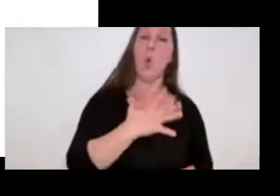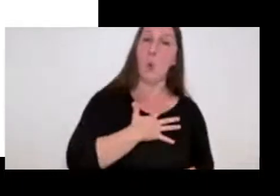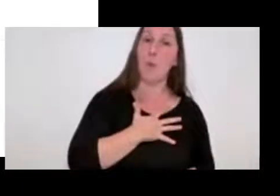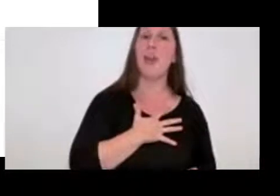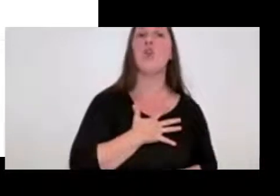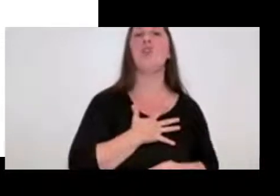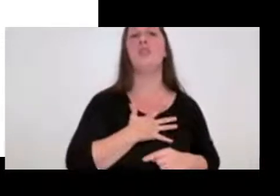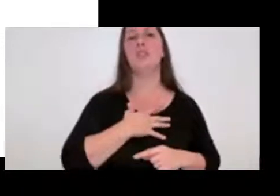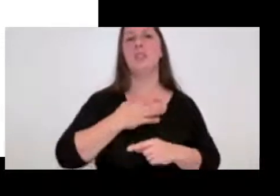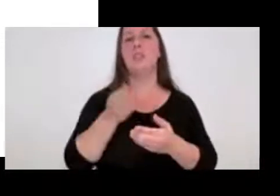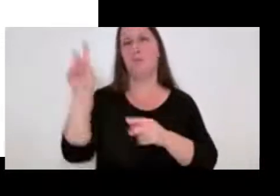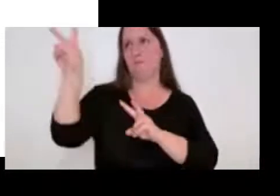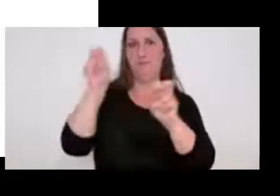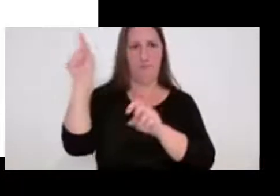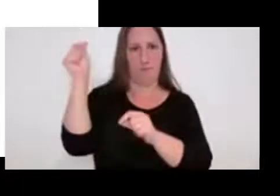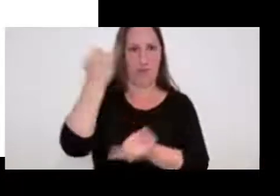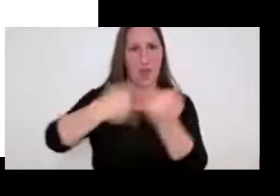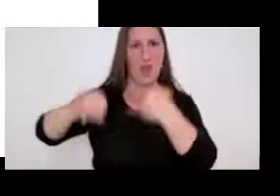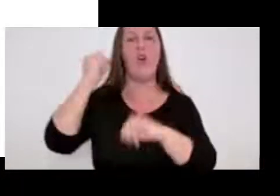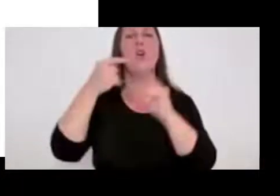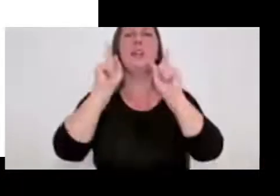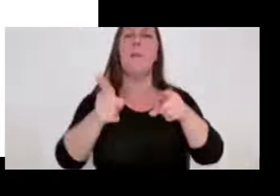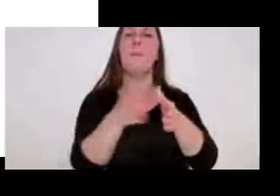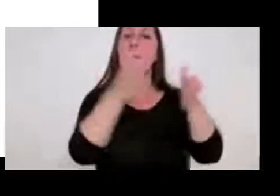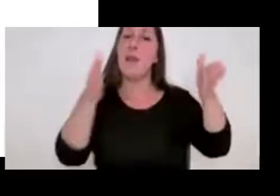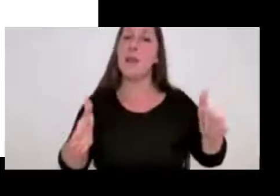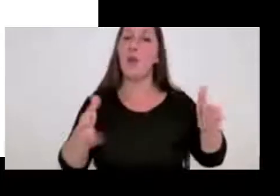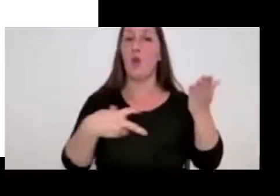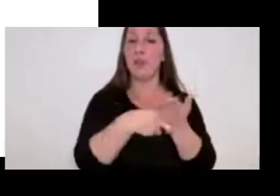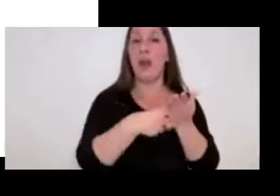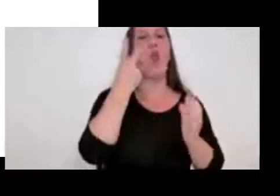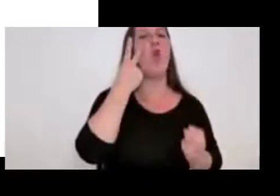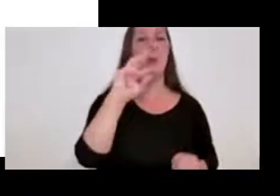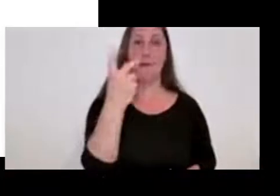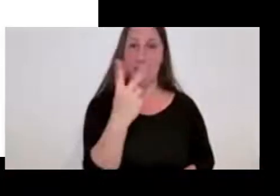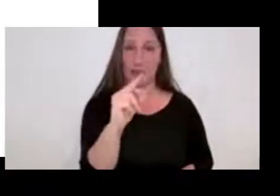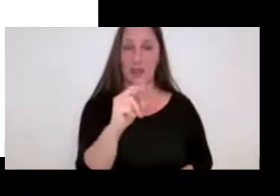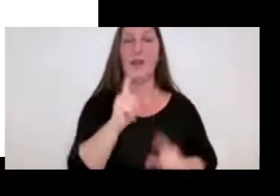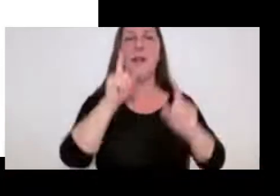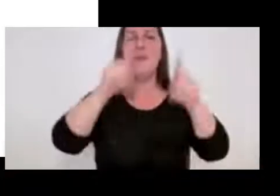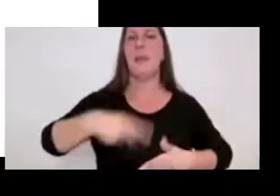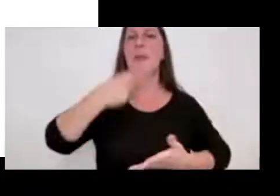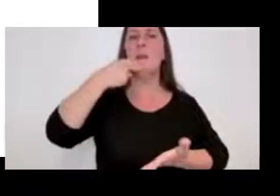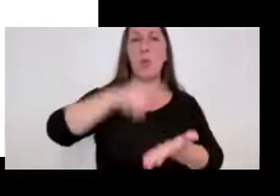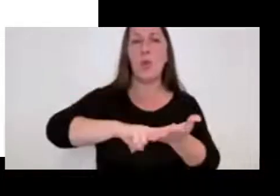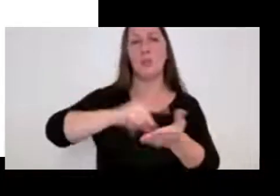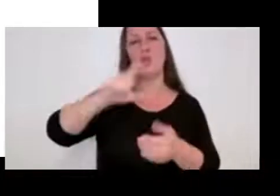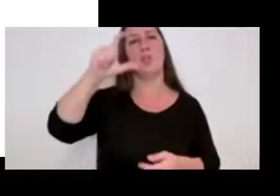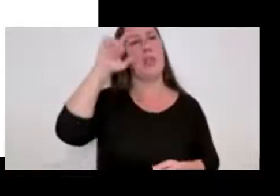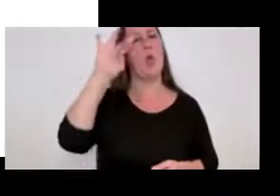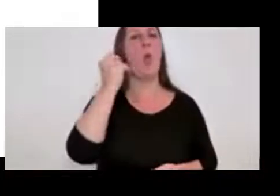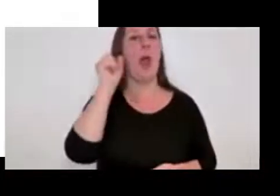sucesiones indivisas correspondientes al periodo fiscal 2020, así como el impuesto cedular, misma fecha